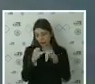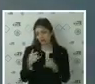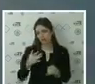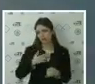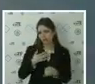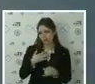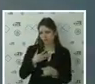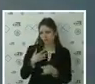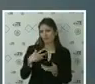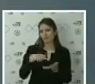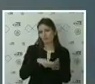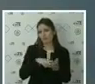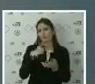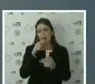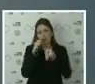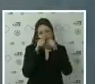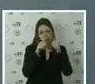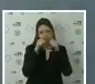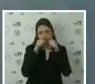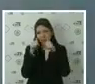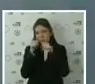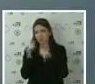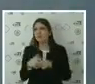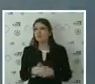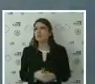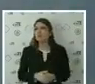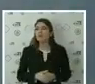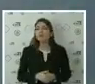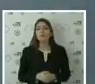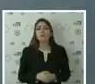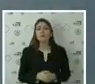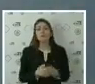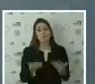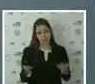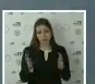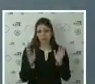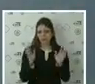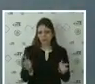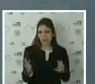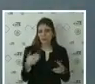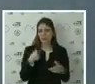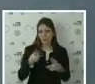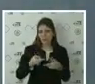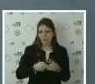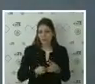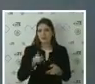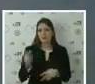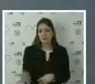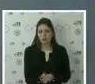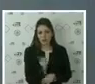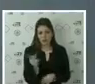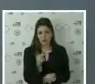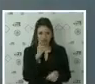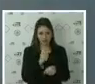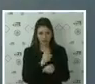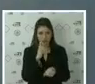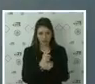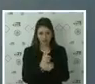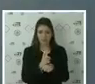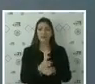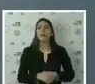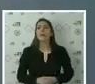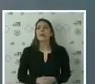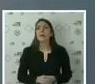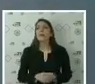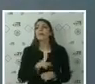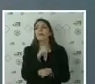para escucharlos de manera muy atenta. Sin más preámbulos, voy a pasar a hacer la primera pregunta y